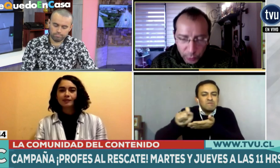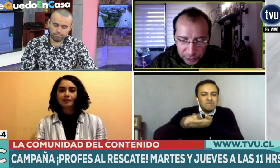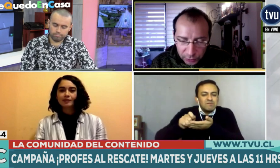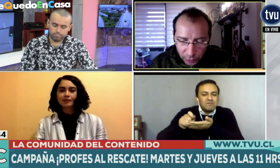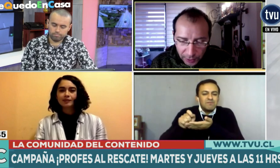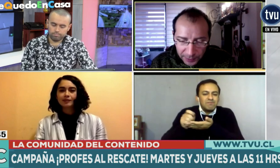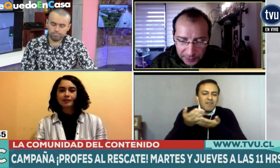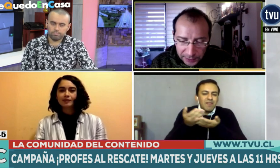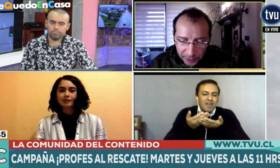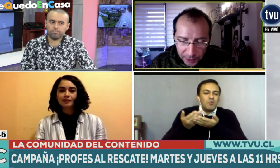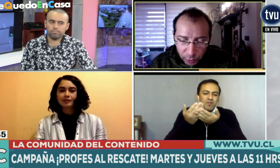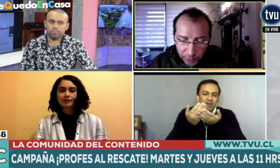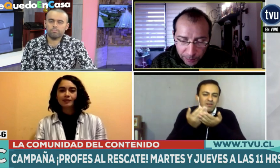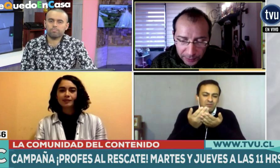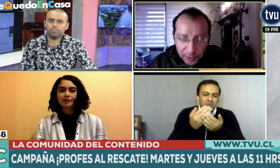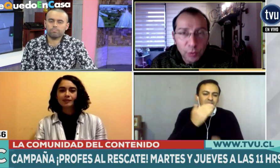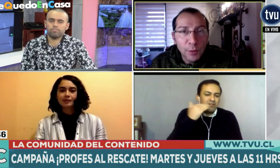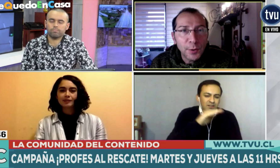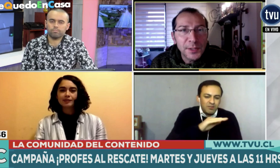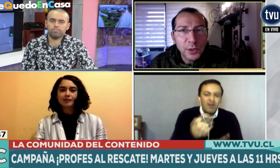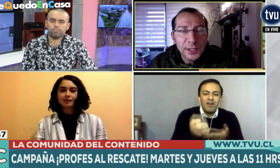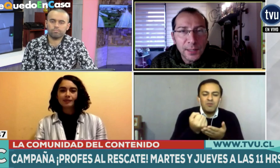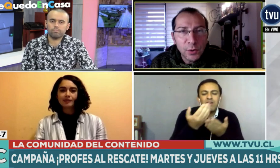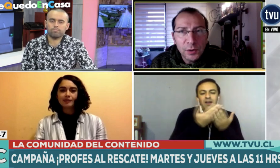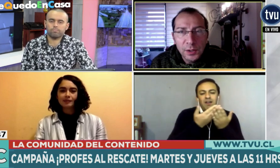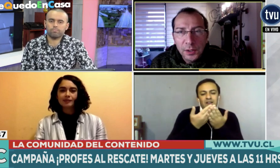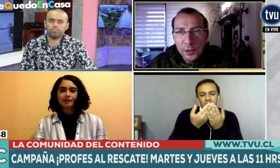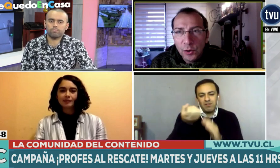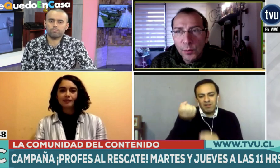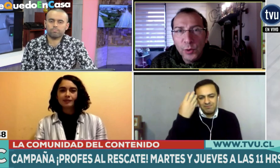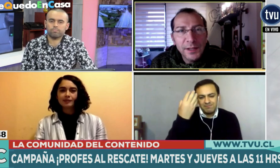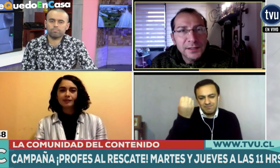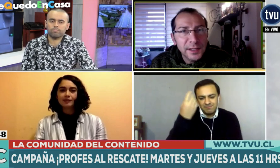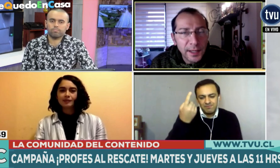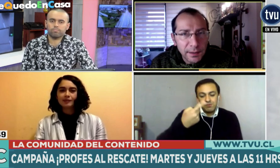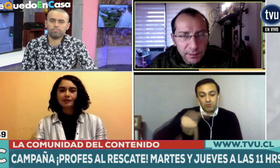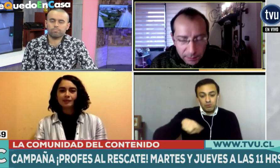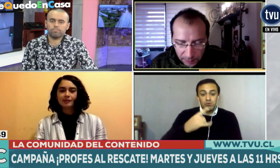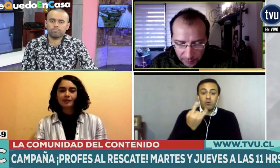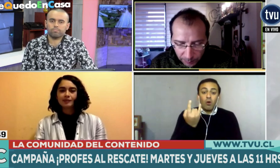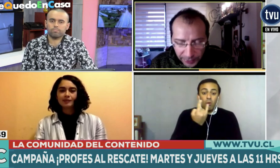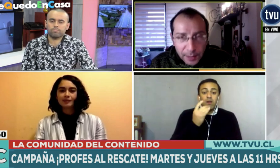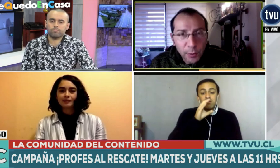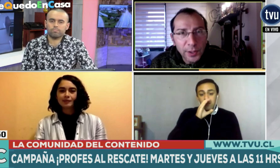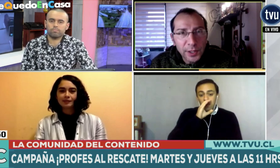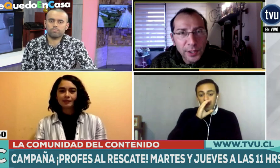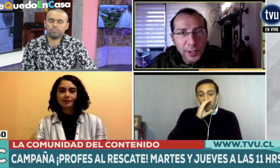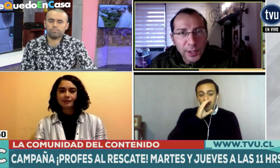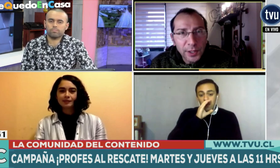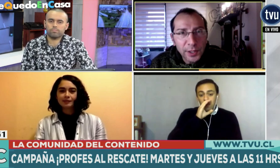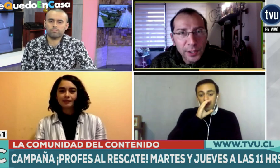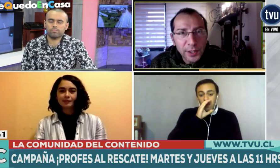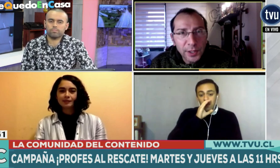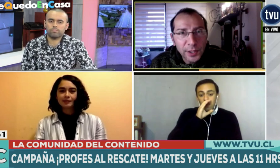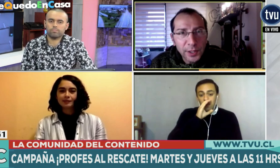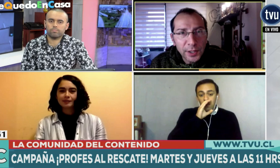sus procesos de aprendizaje. Esto es parte de un compromiso que tenemos como universidad para poder,